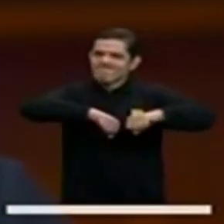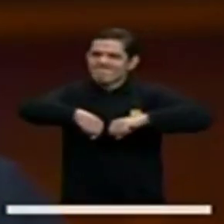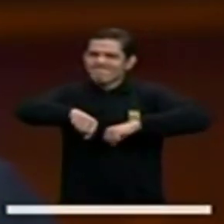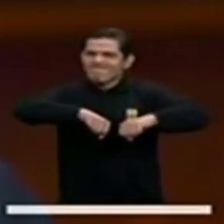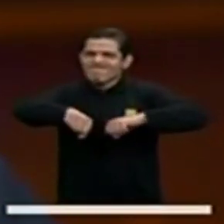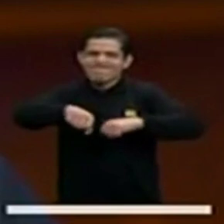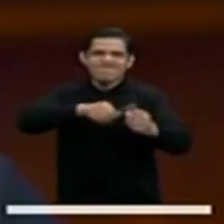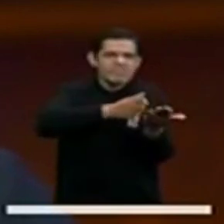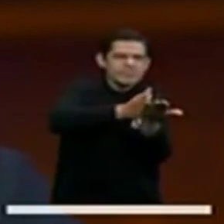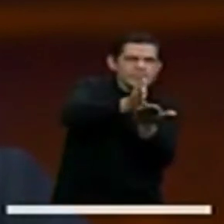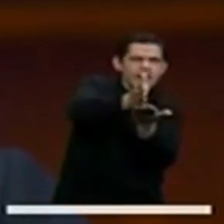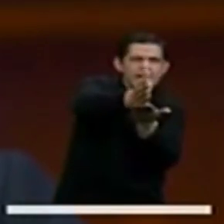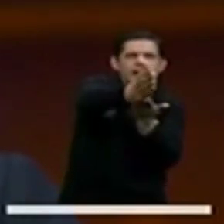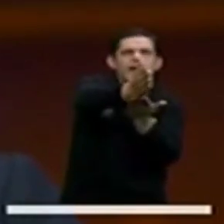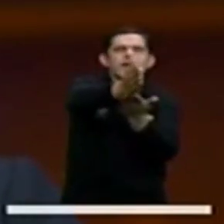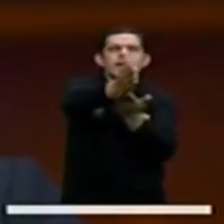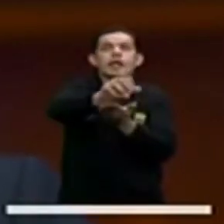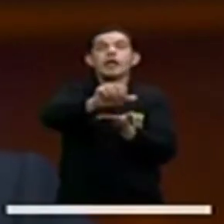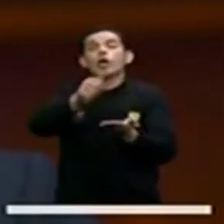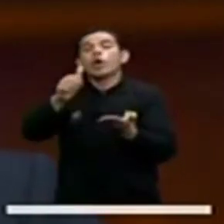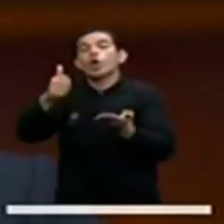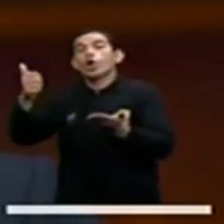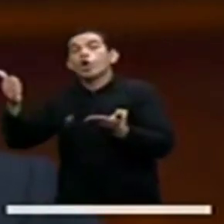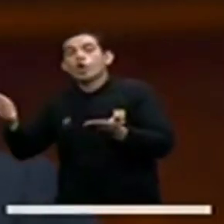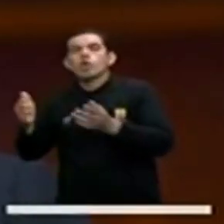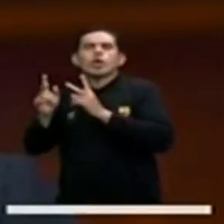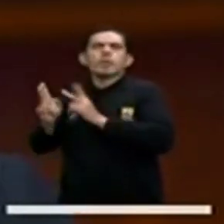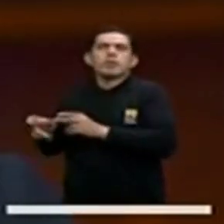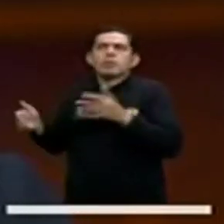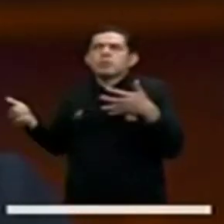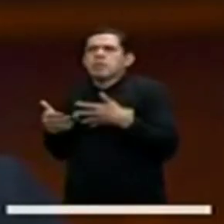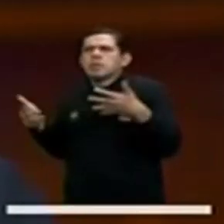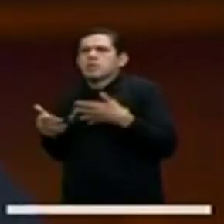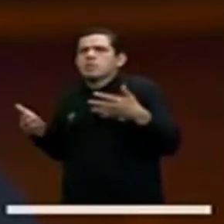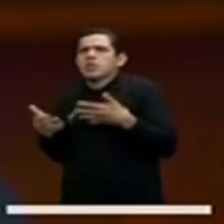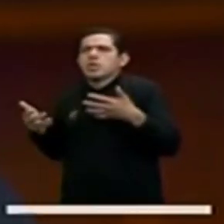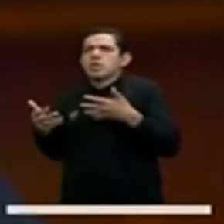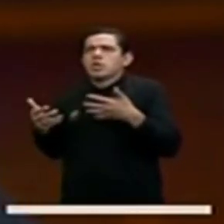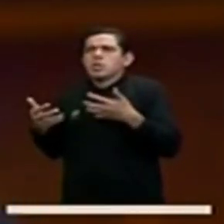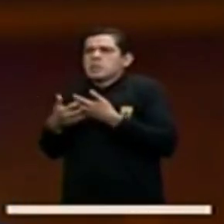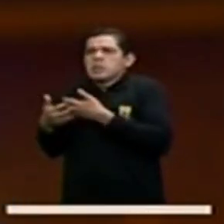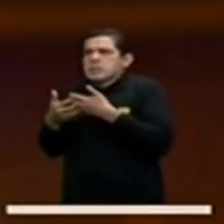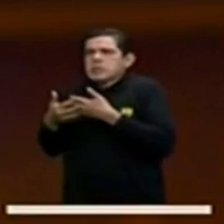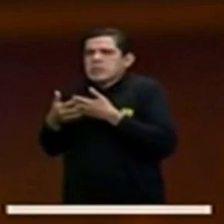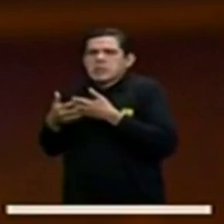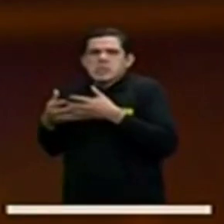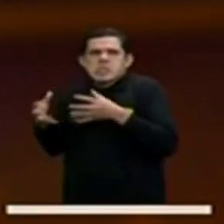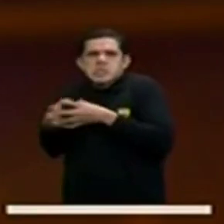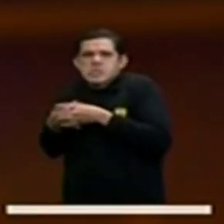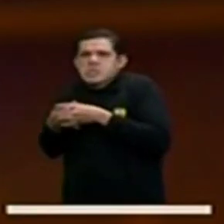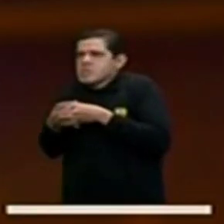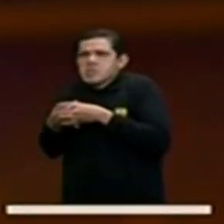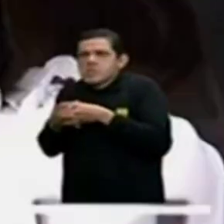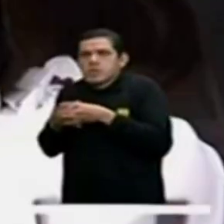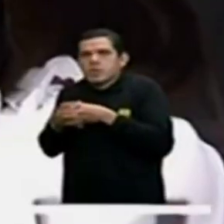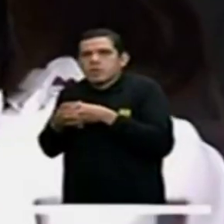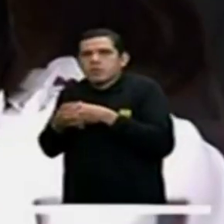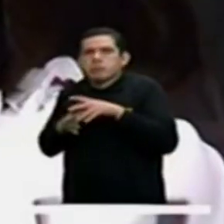un camino que otros, aferrados al miedo y la división, ni siquiera se atrevieron a pisar.